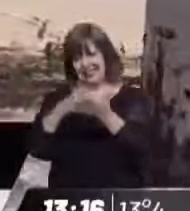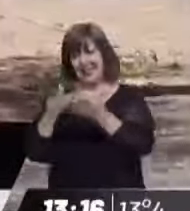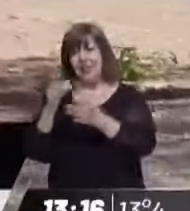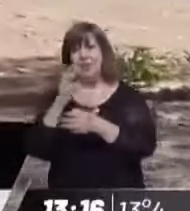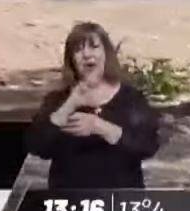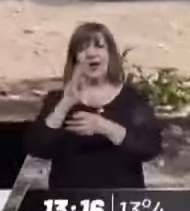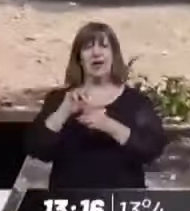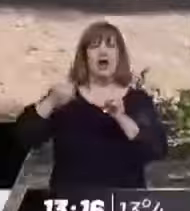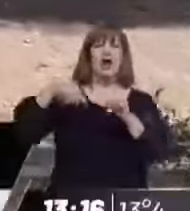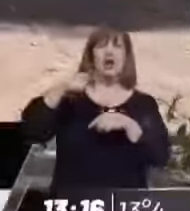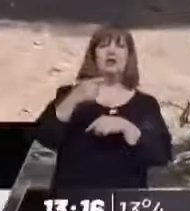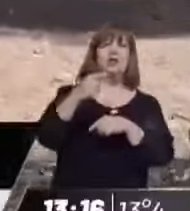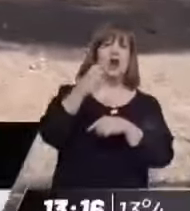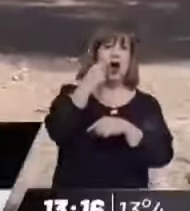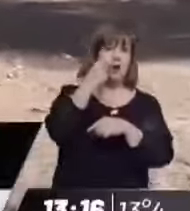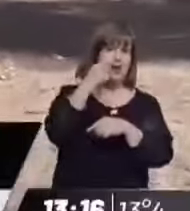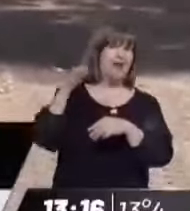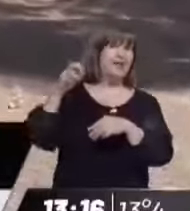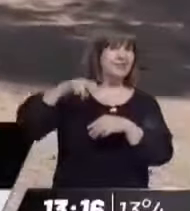termino. Muchachos,